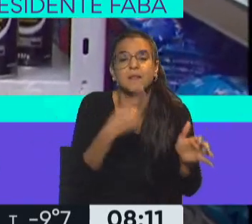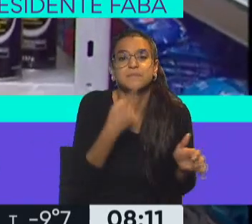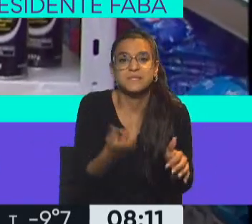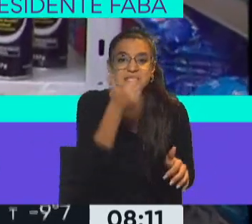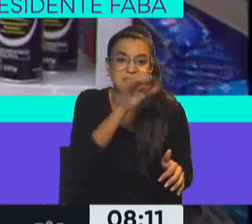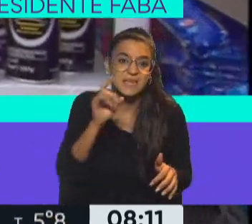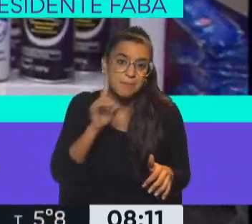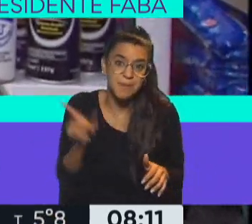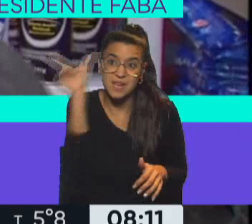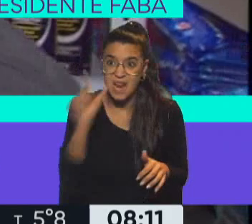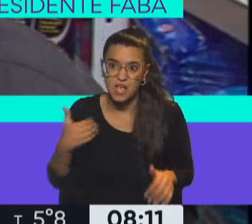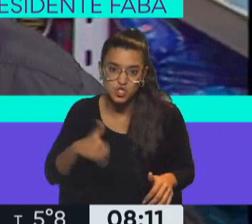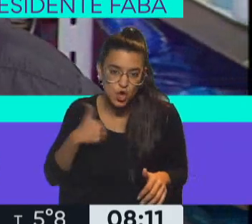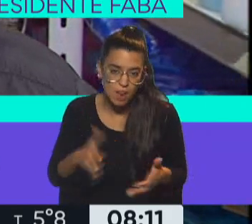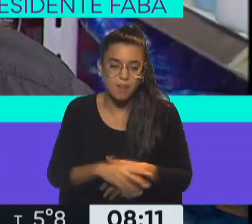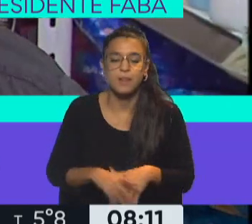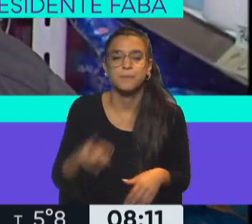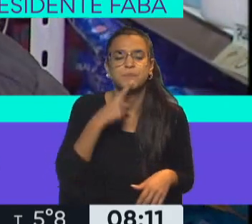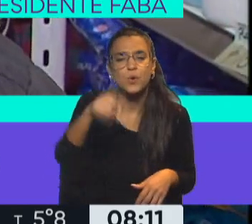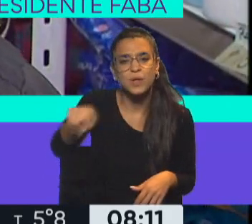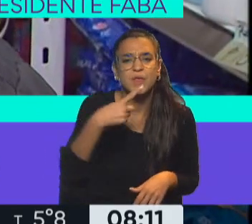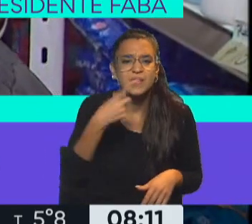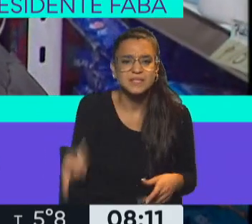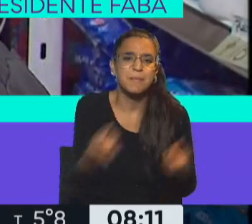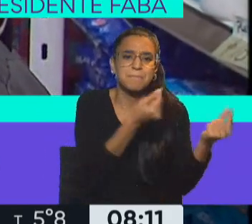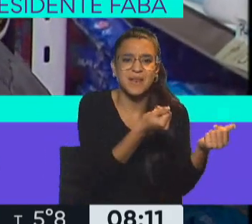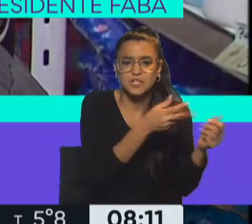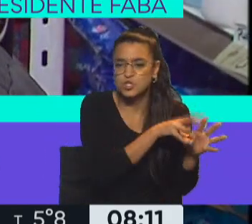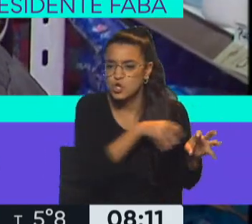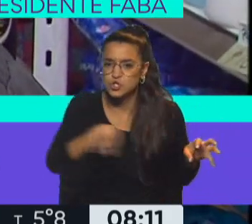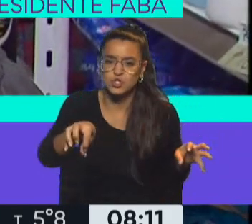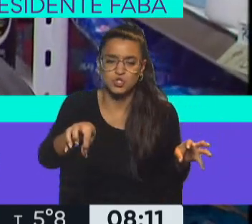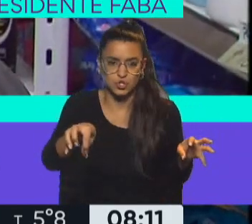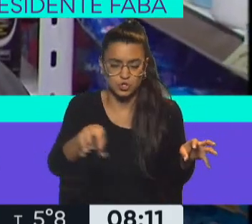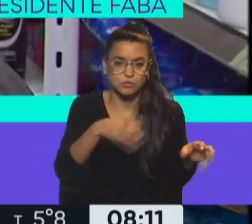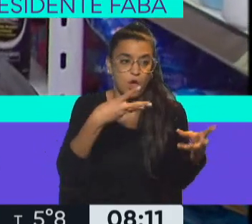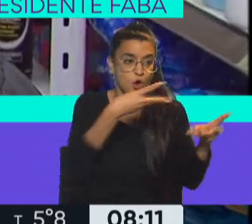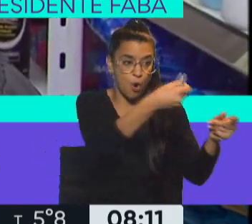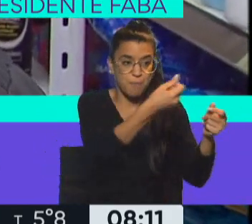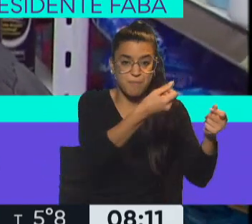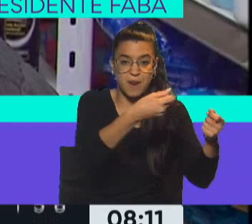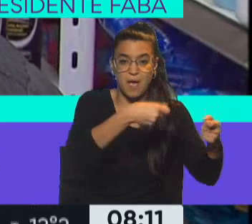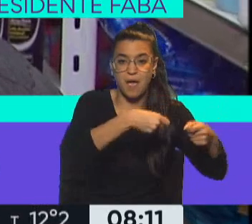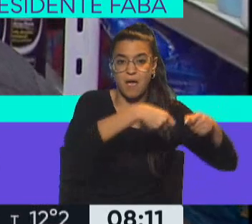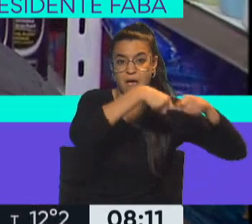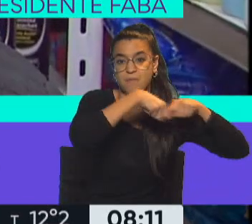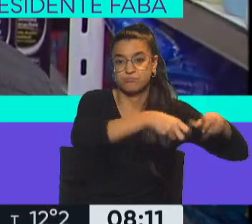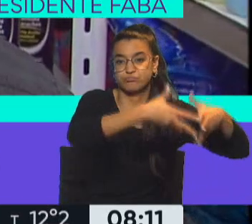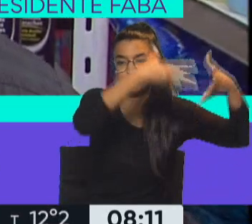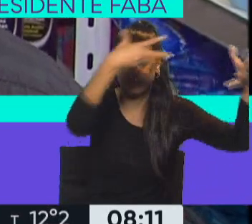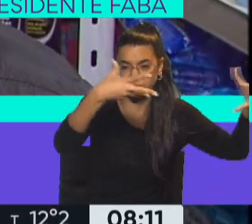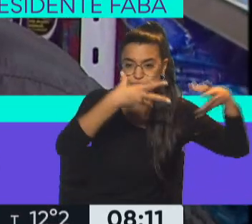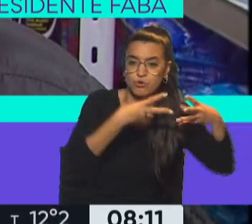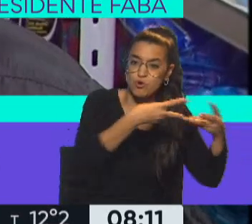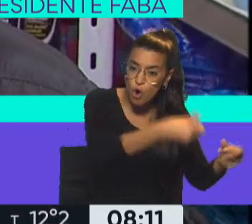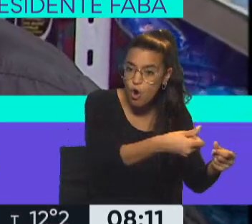a nivel nacional a nivel nacional ustedes dicen que son trasladistas expliquemos este término ustedes de comprar en los grandes monopolios entre la alimentación y también